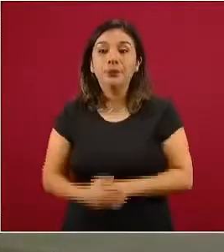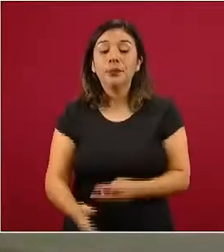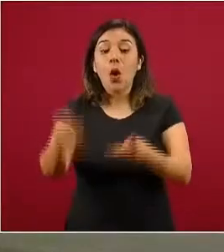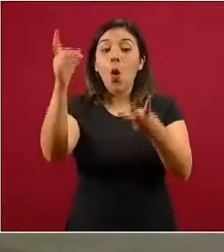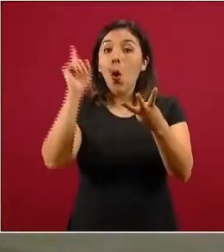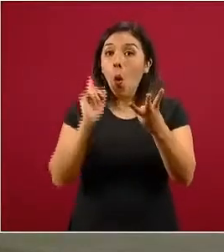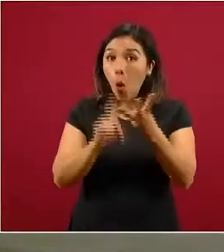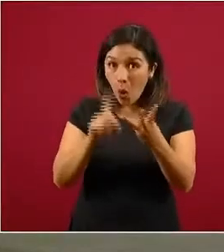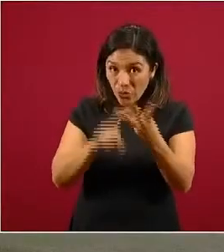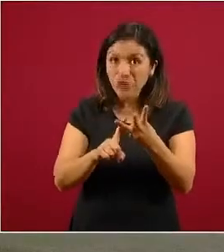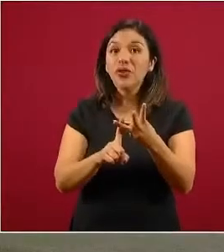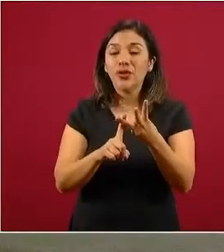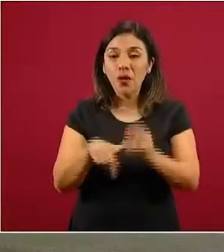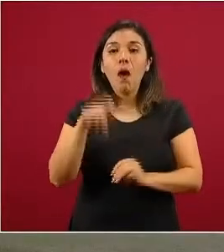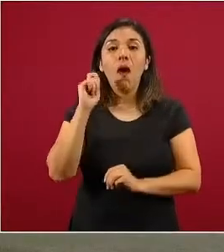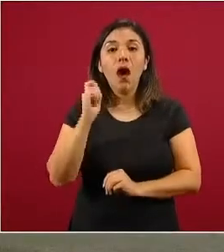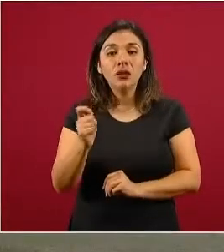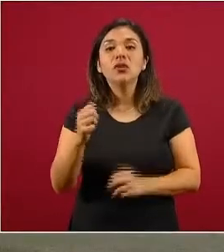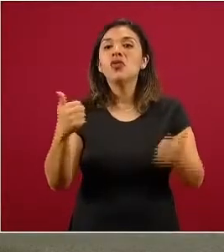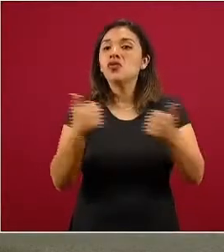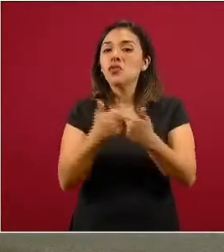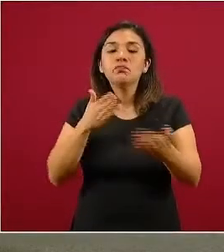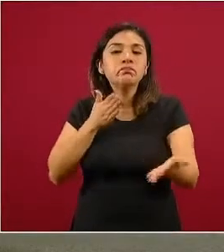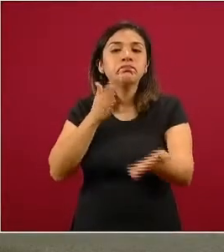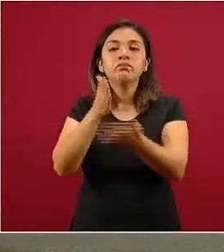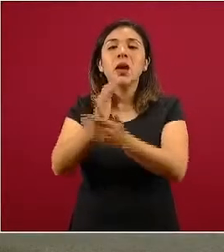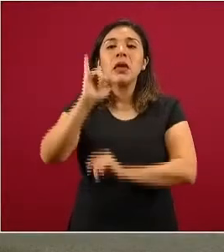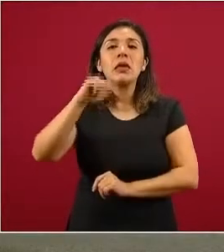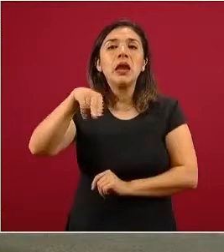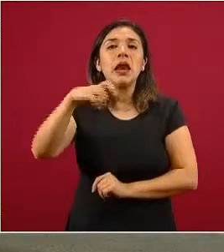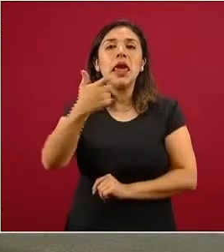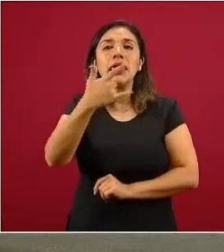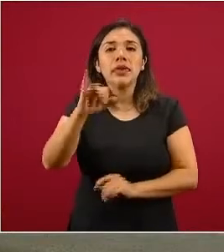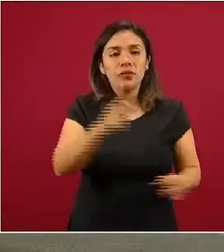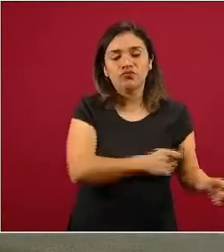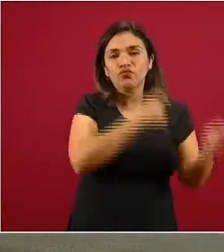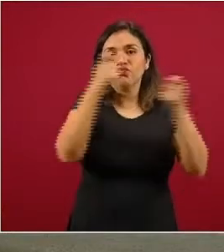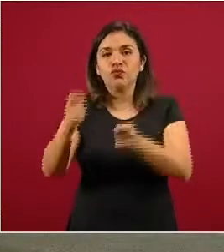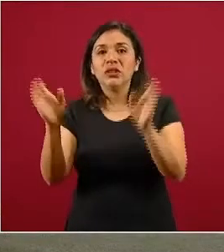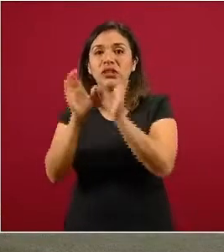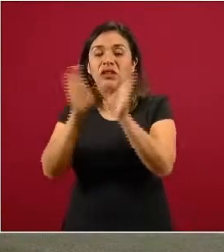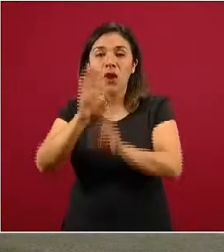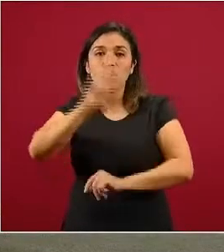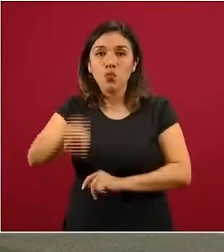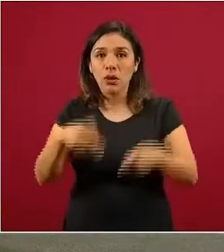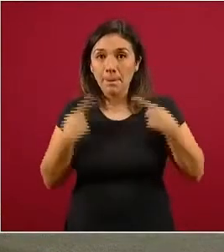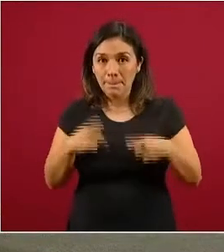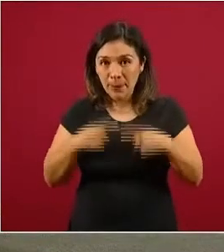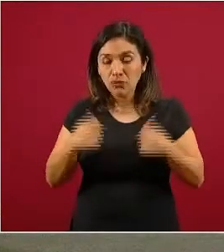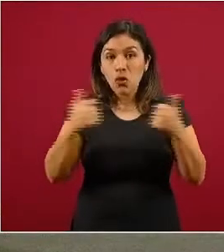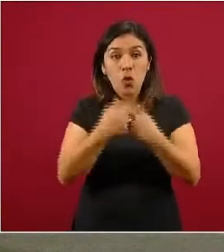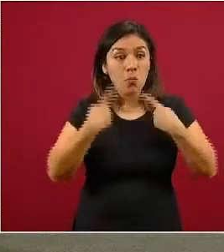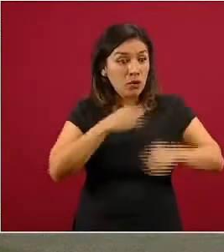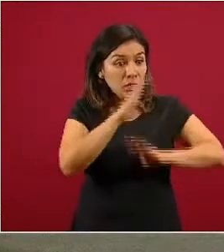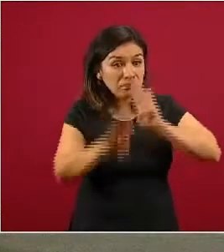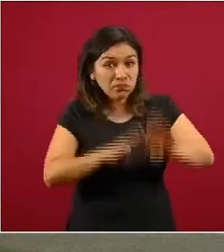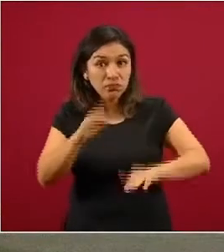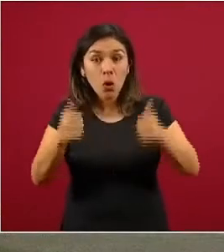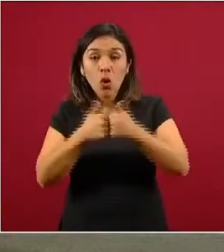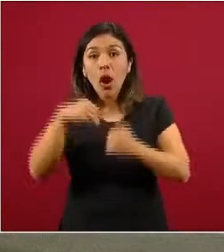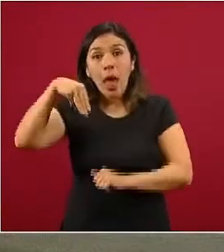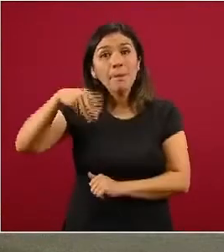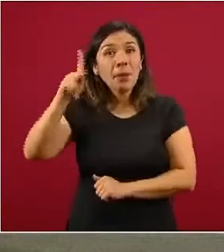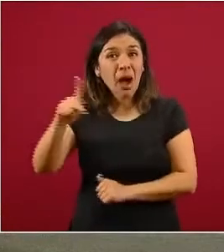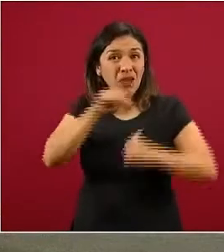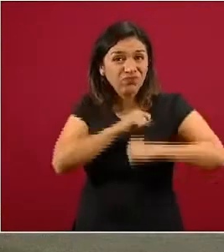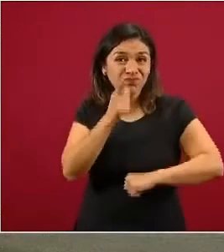que se va directamente a la Secretaría de Salud, donde a través de un sistema que también está alojado en la Dirección de Epidemiología